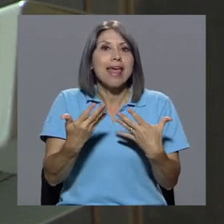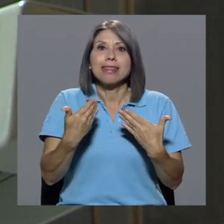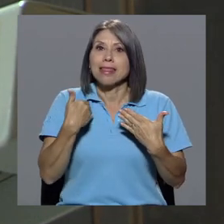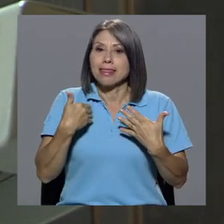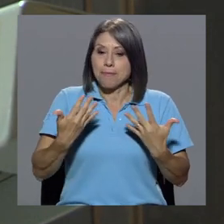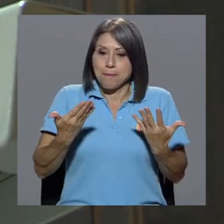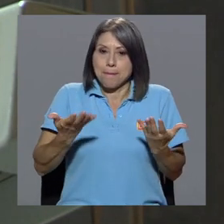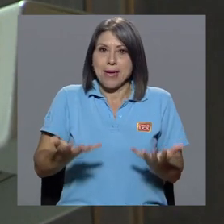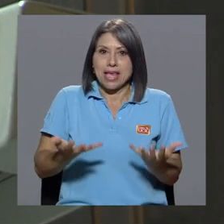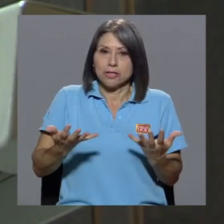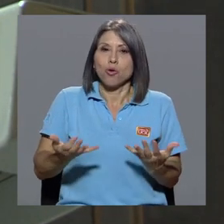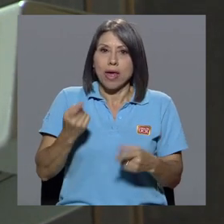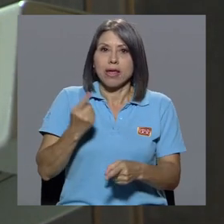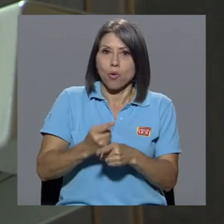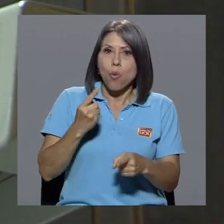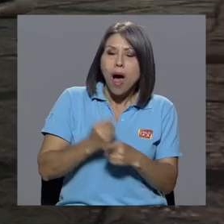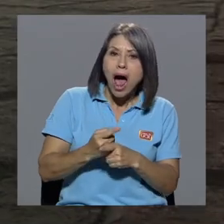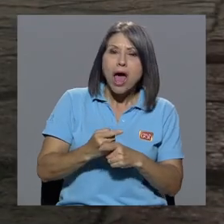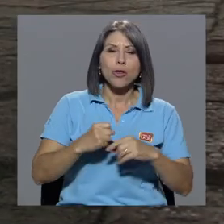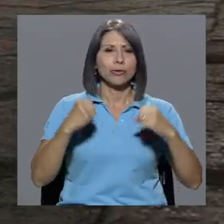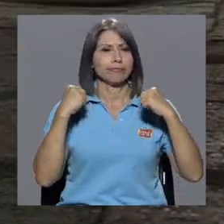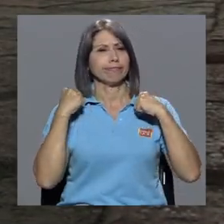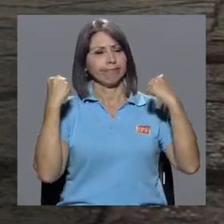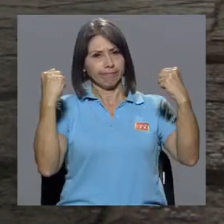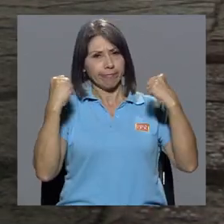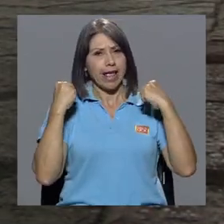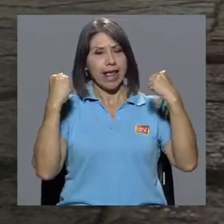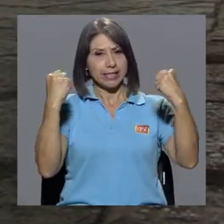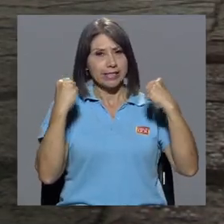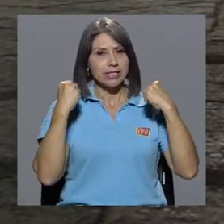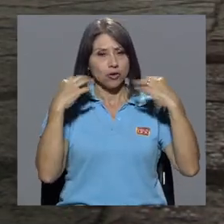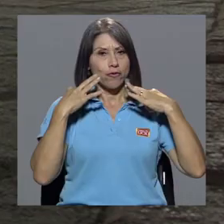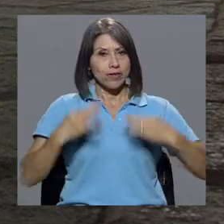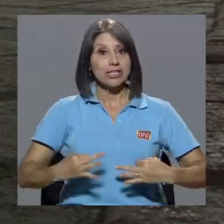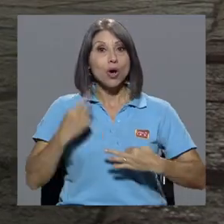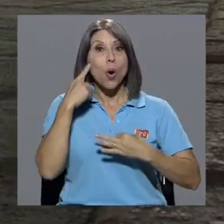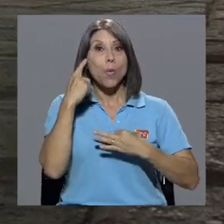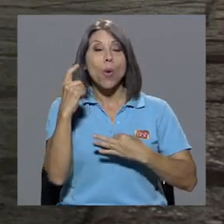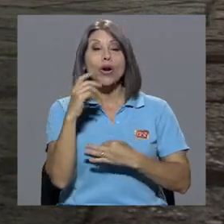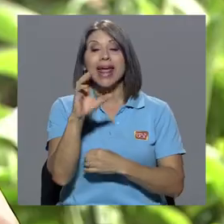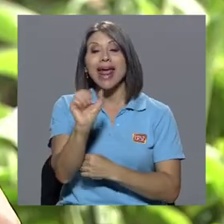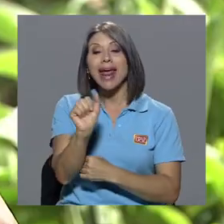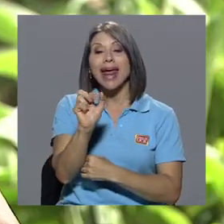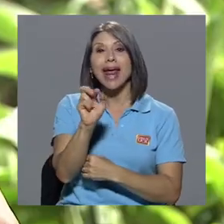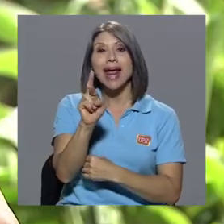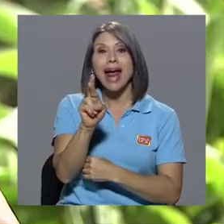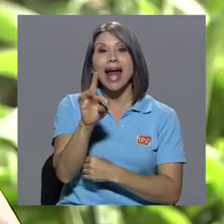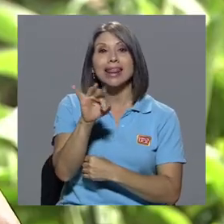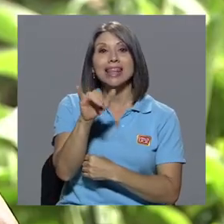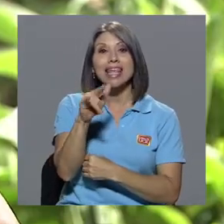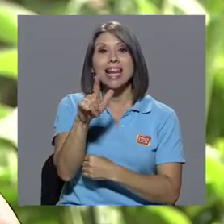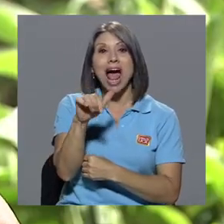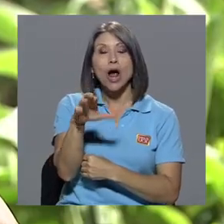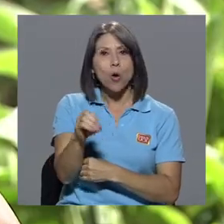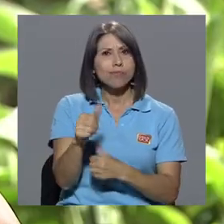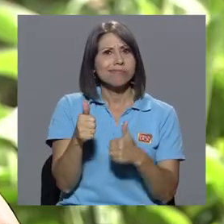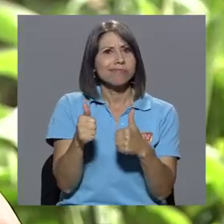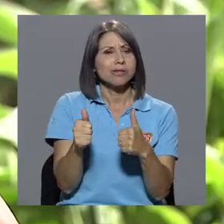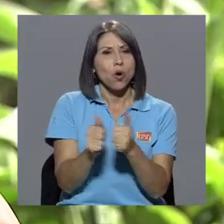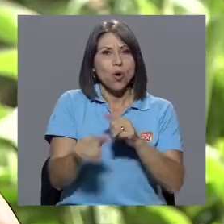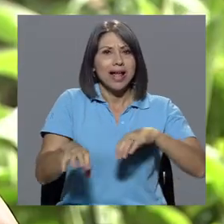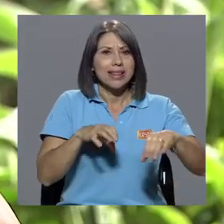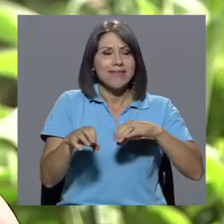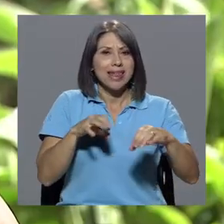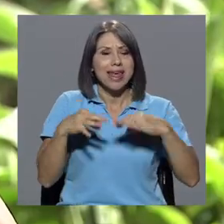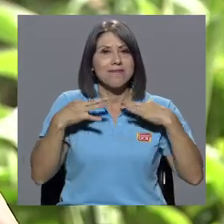peso adecuado, ejercicio físico, porque el cartílago se nutre con la actividad física, ¿verdad? Uh-huh. Él